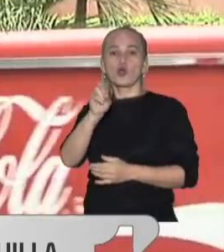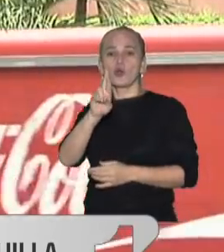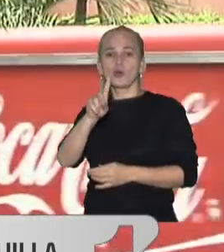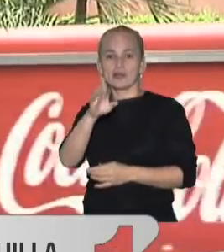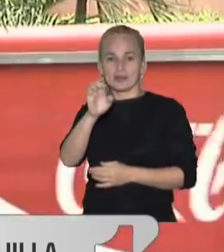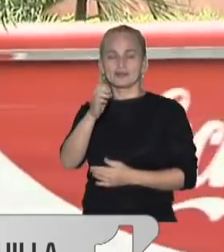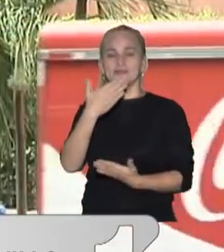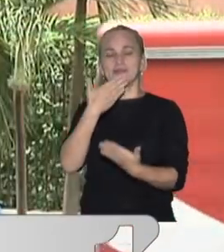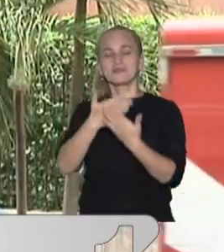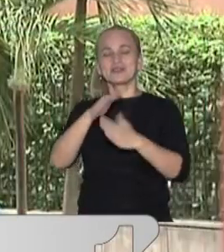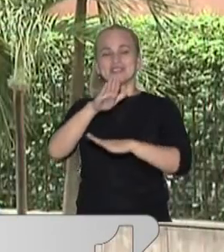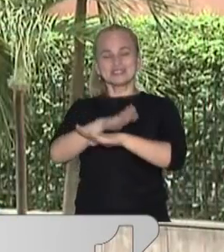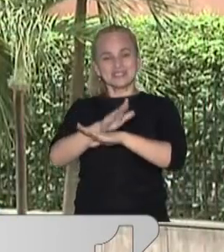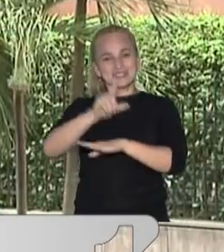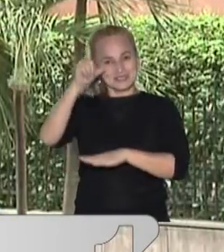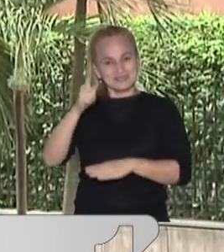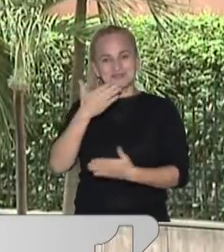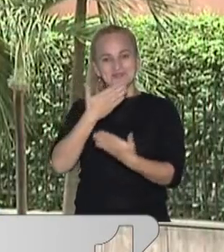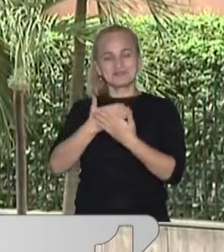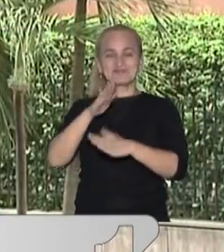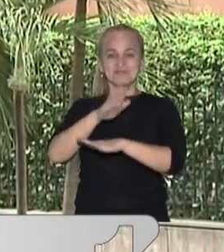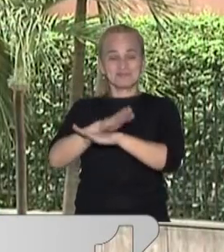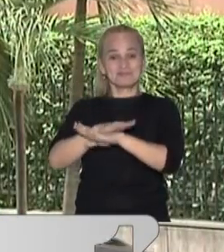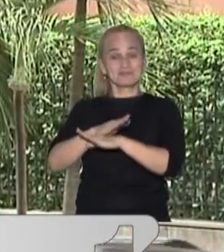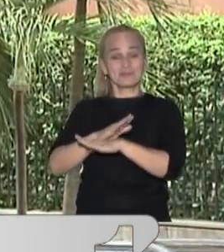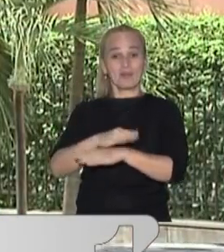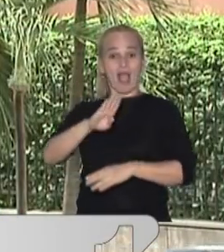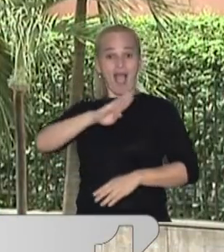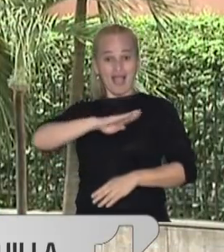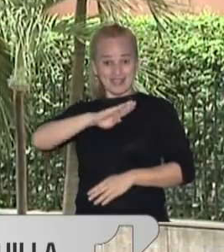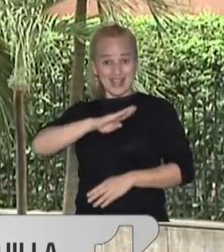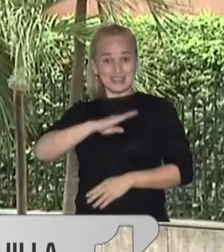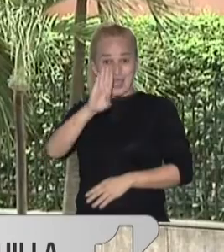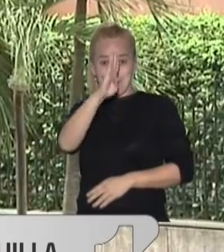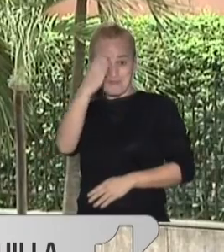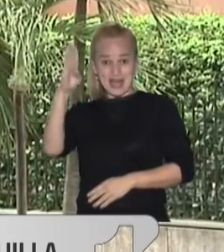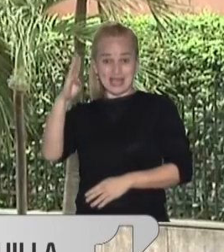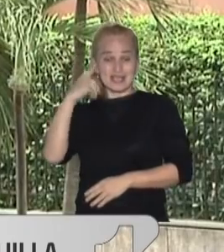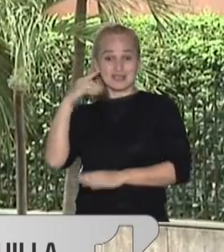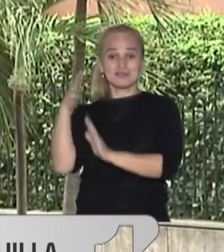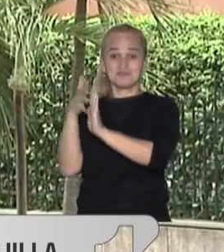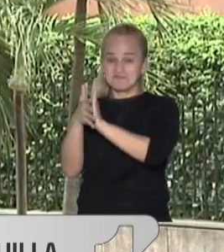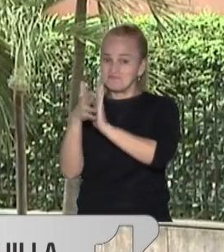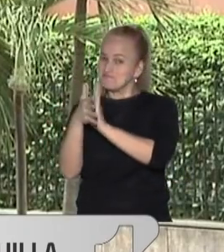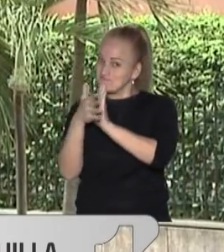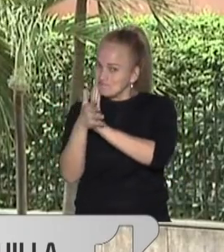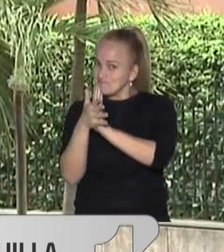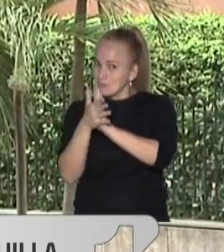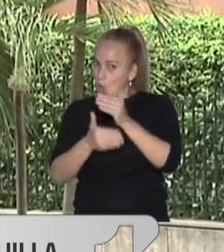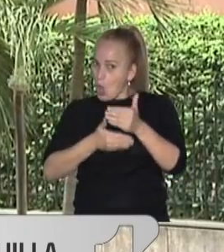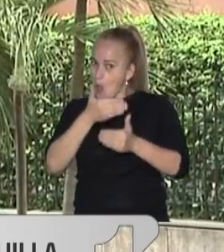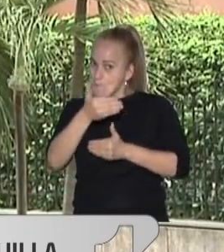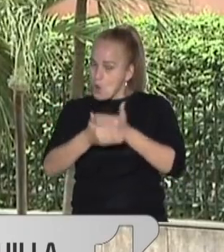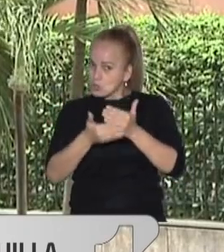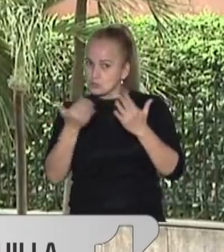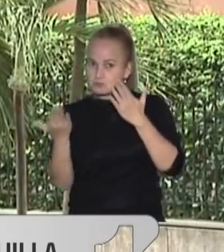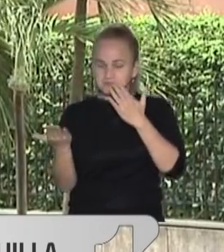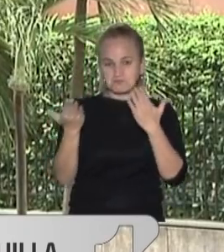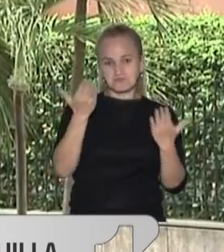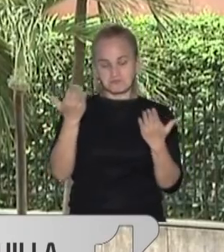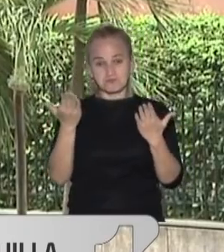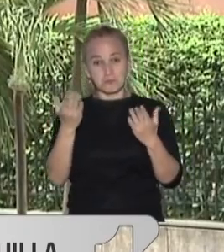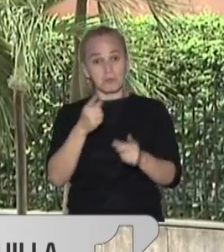Muchas gracias, Luisa. Muy buenas tardes. Se informa por parte de la Alcaldía de Barranquilla que la escogencia se ha hecho de manera aleatoria y